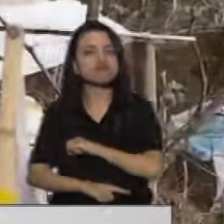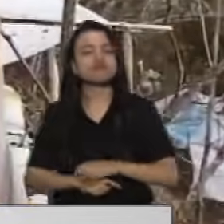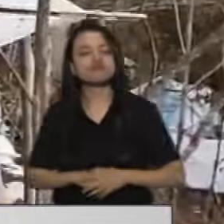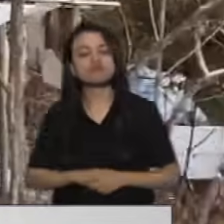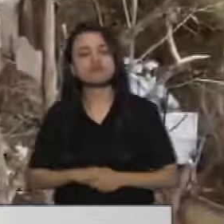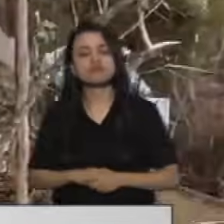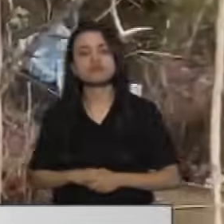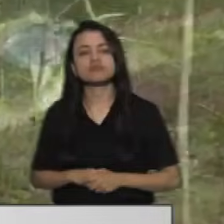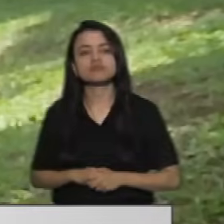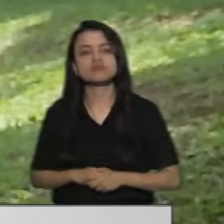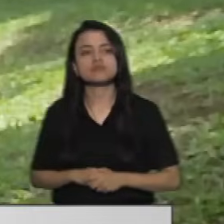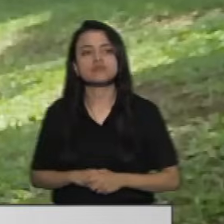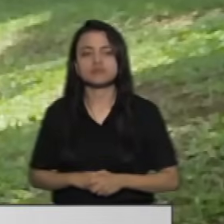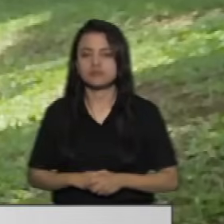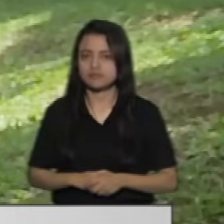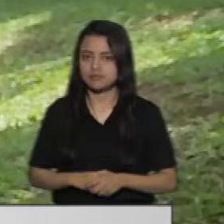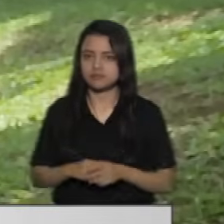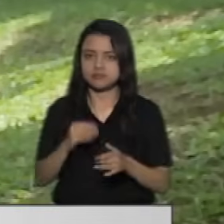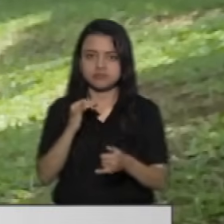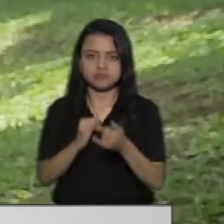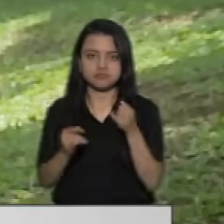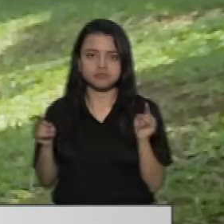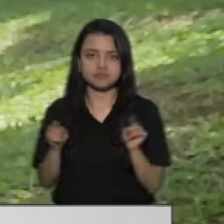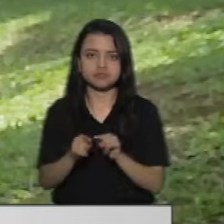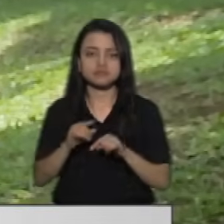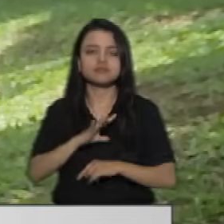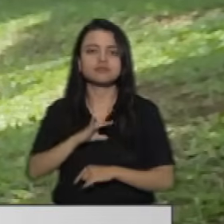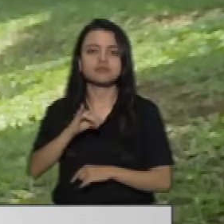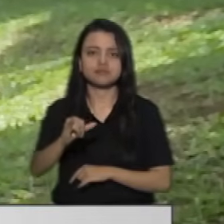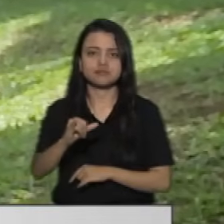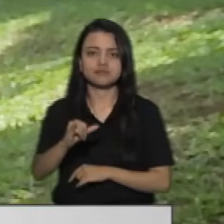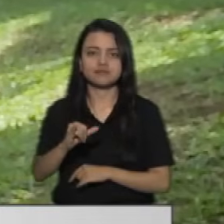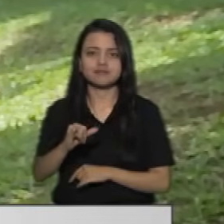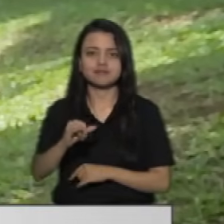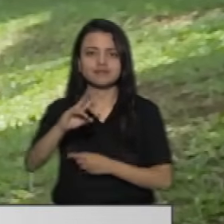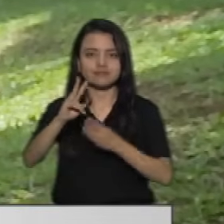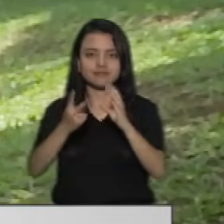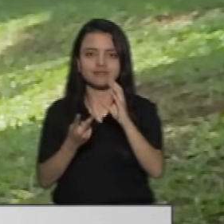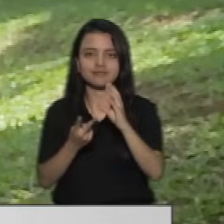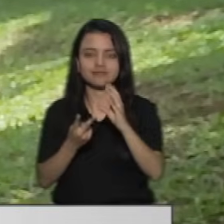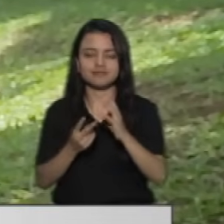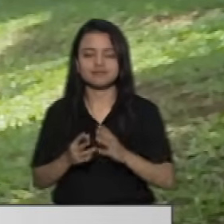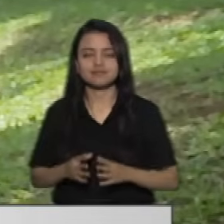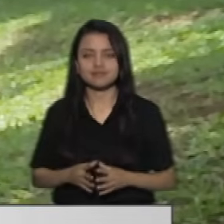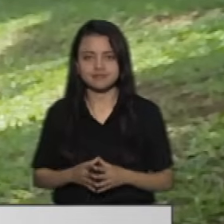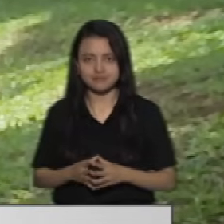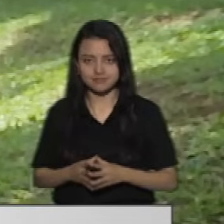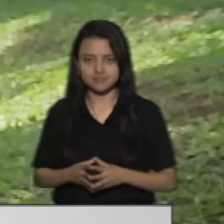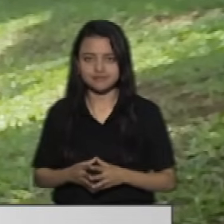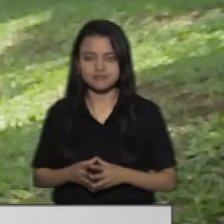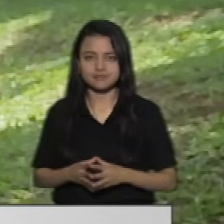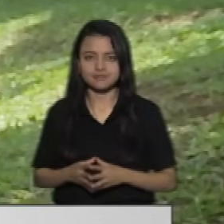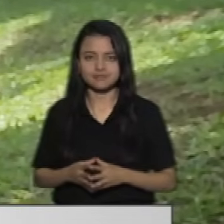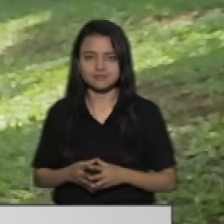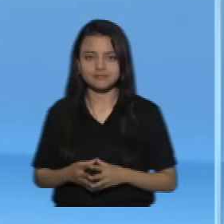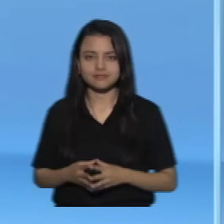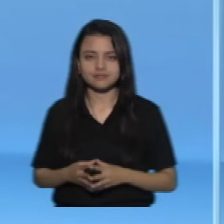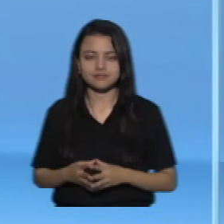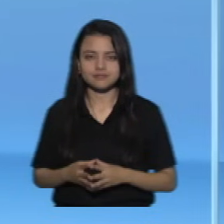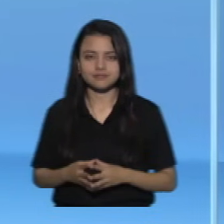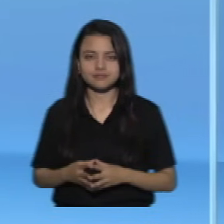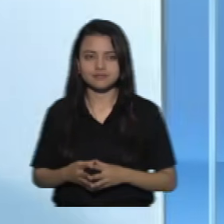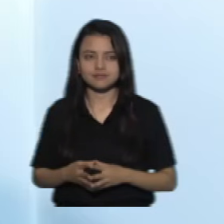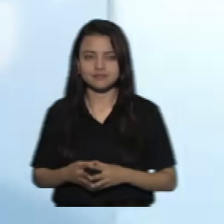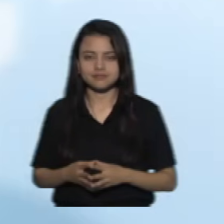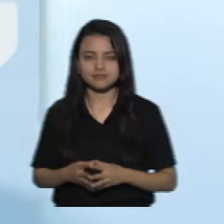sujetos. Luisa y televidentes, por el momento esta es la información desde Santiago de Cali. Valentina Villegas, Noticentro 1, CMI.